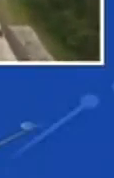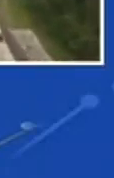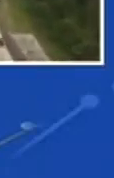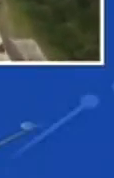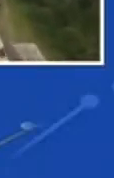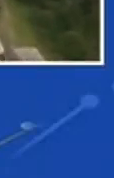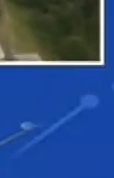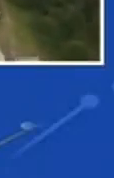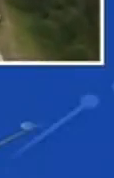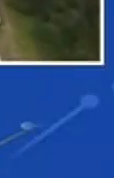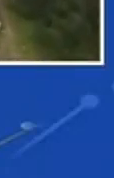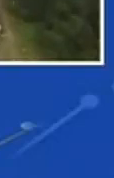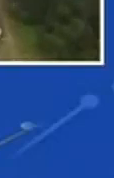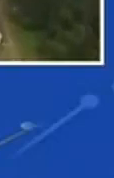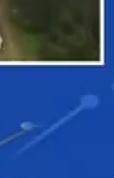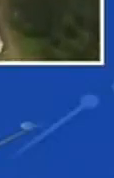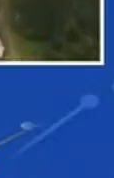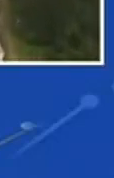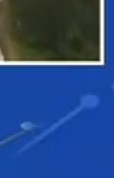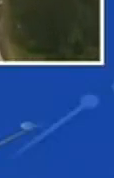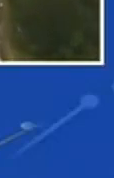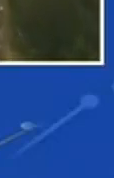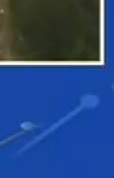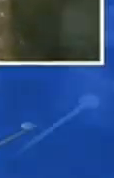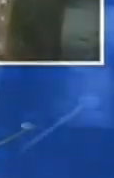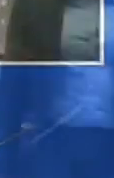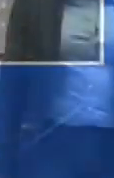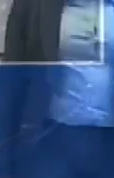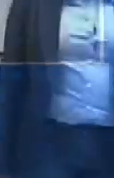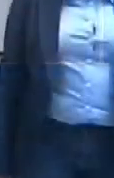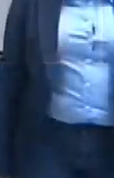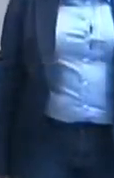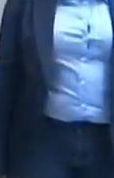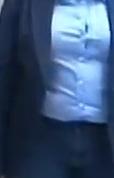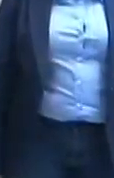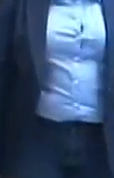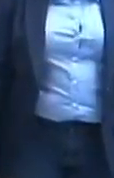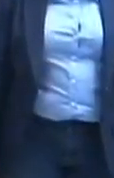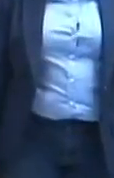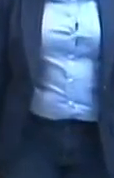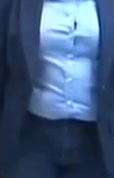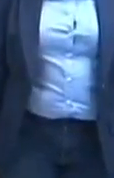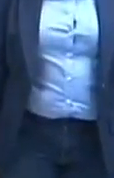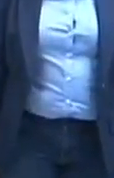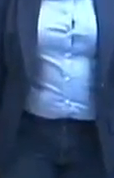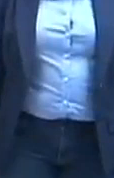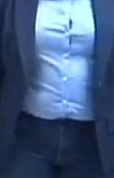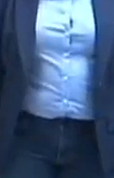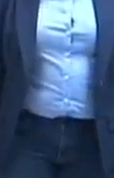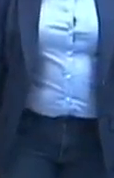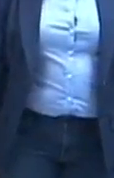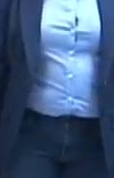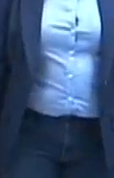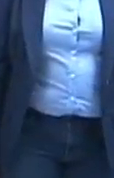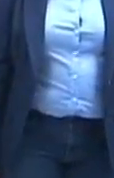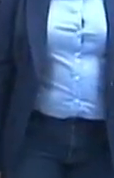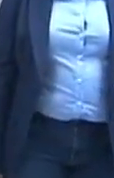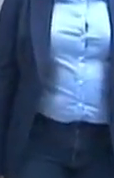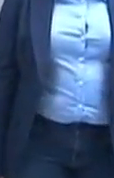vine hoy a un día dedicado al trabajo de la ciencia, de la investigación, de la ciencia, de